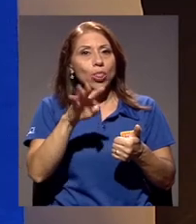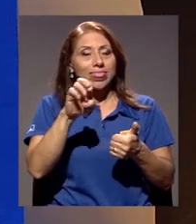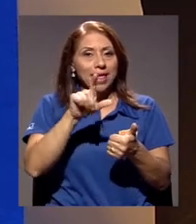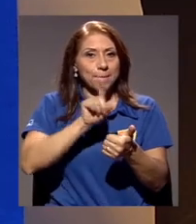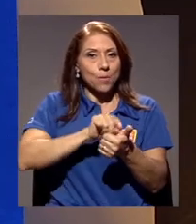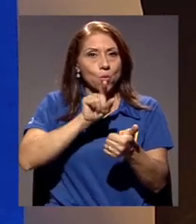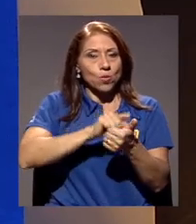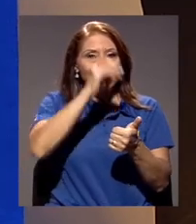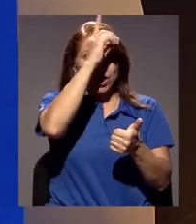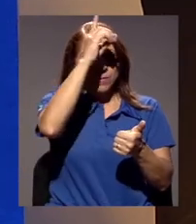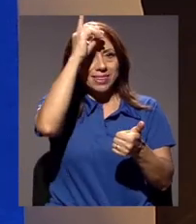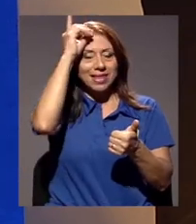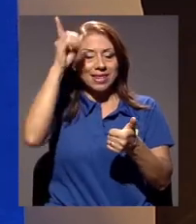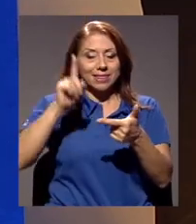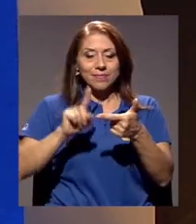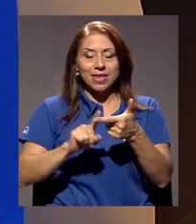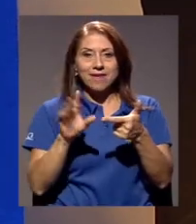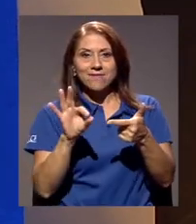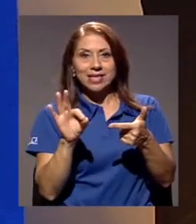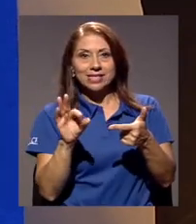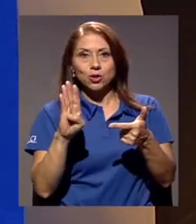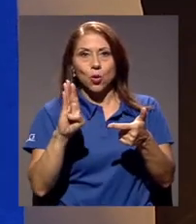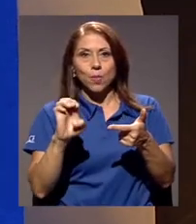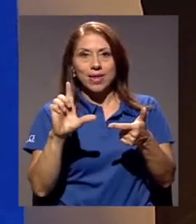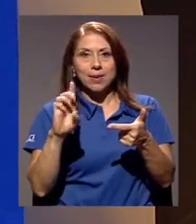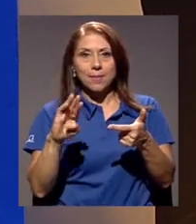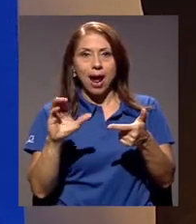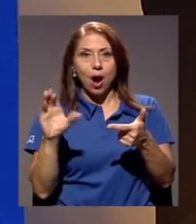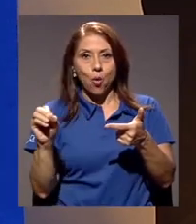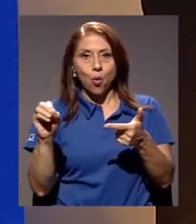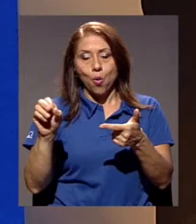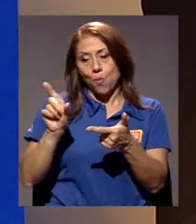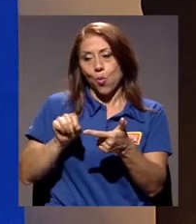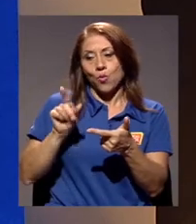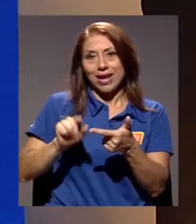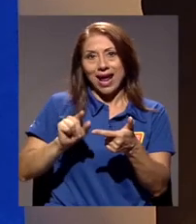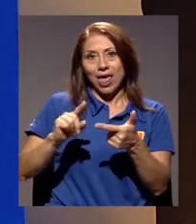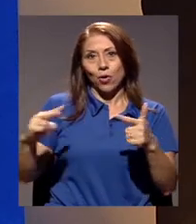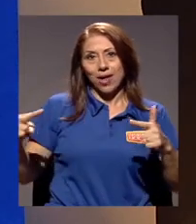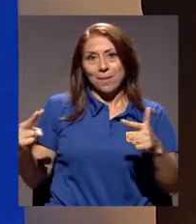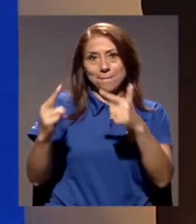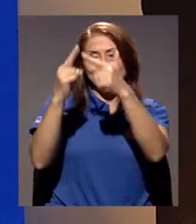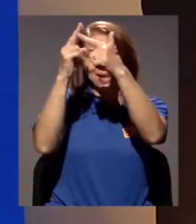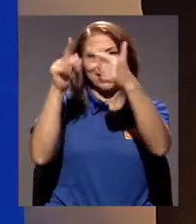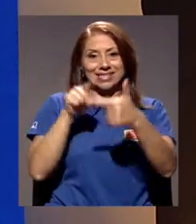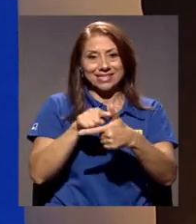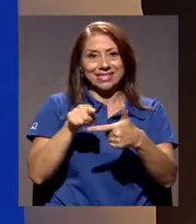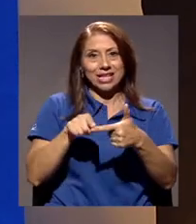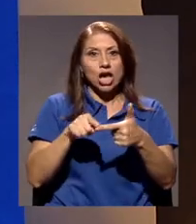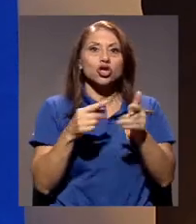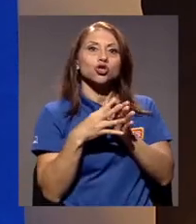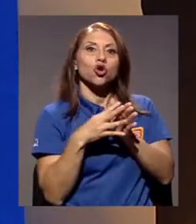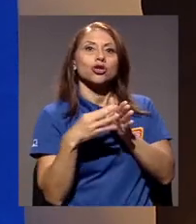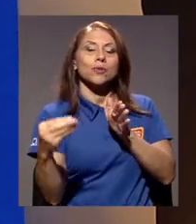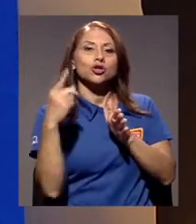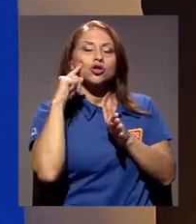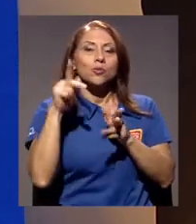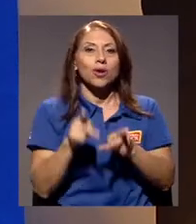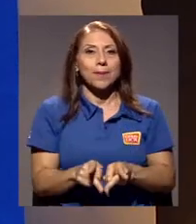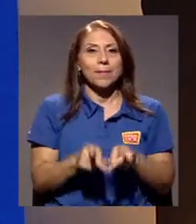bilbao publicado en parís son reproducidos por el periódico oficial de costa rica